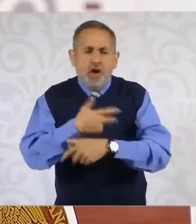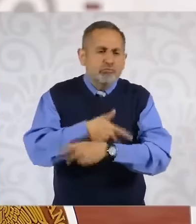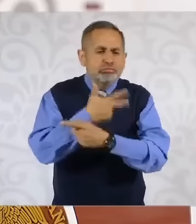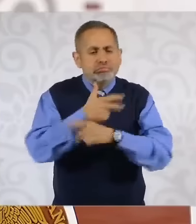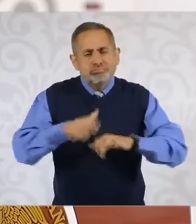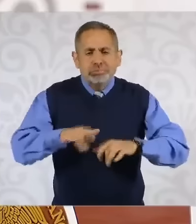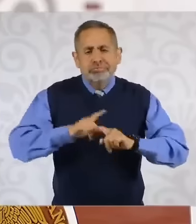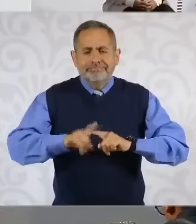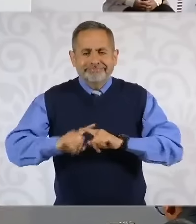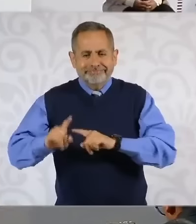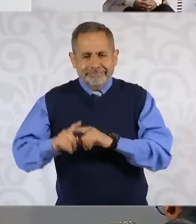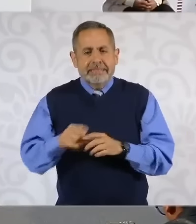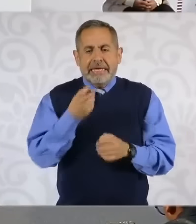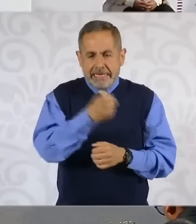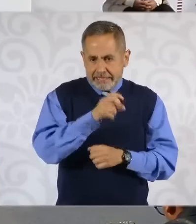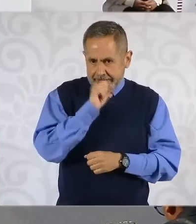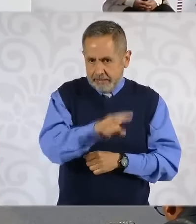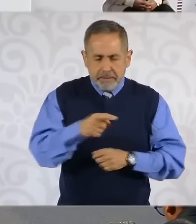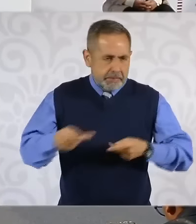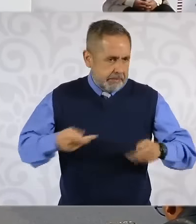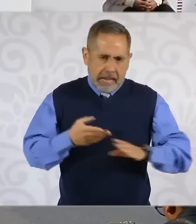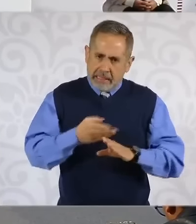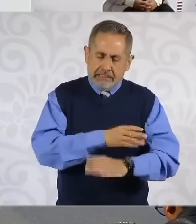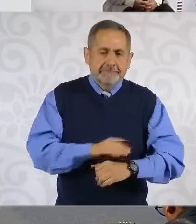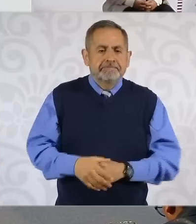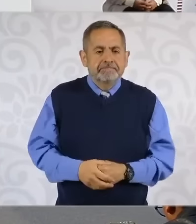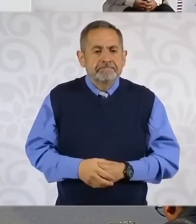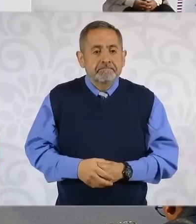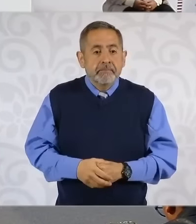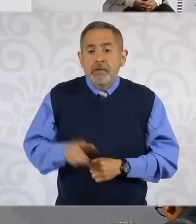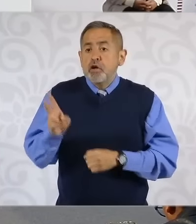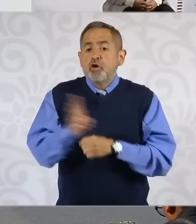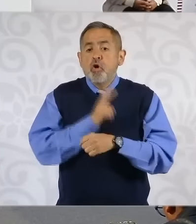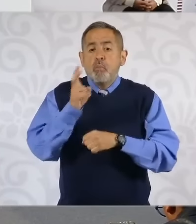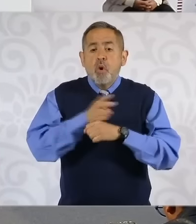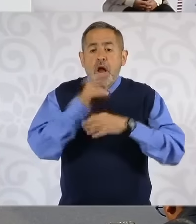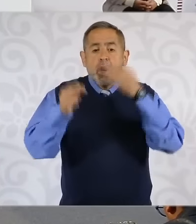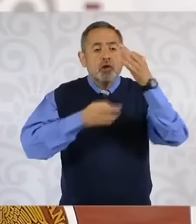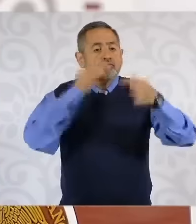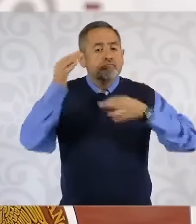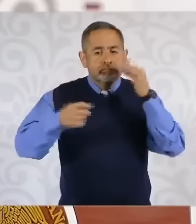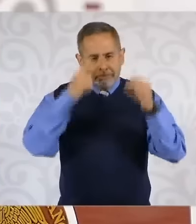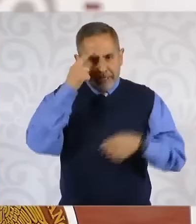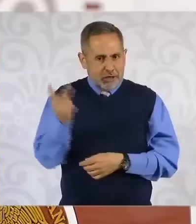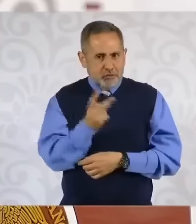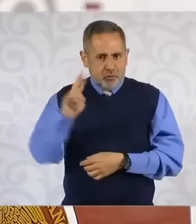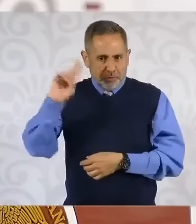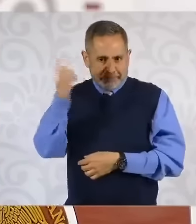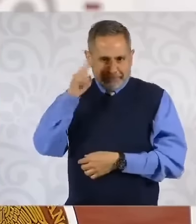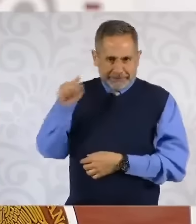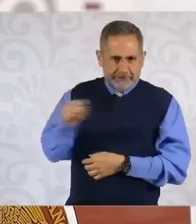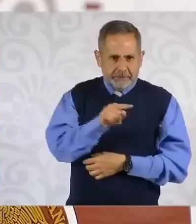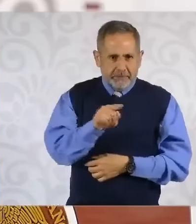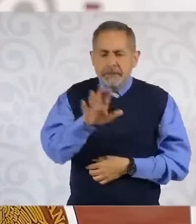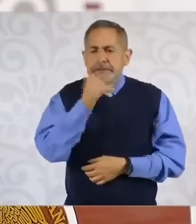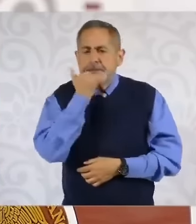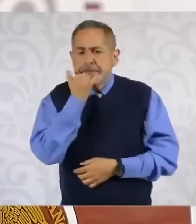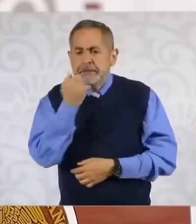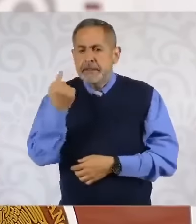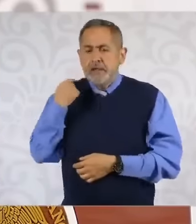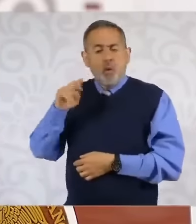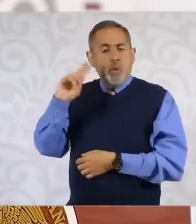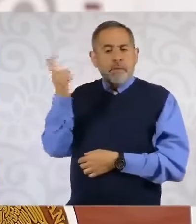impartir cursos en línea. Las convocatorias para las dos universidades. La Universidad de la Salud